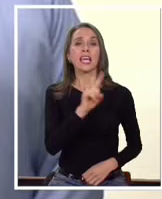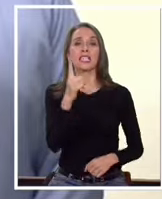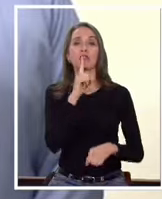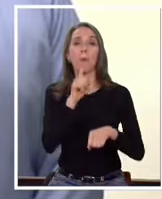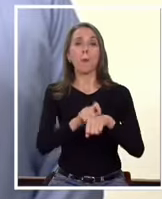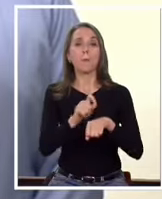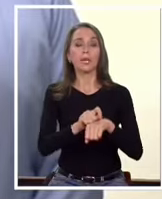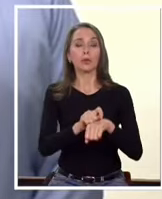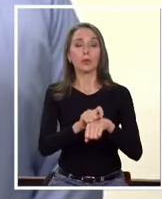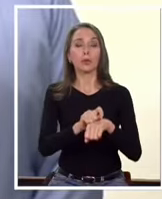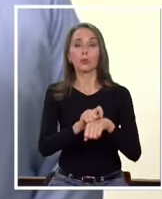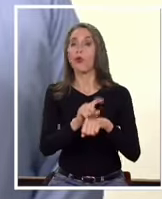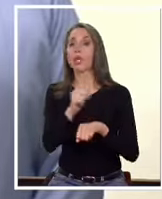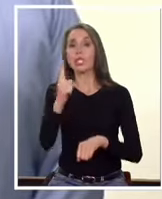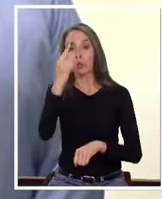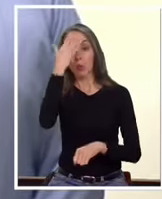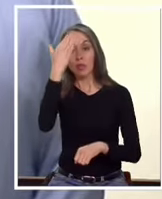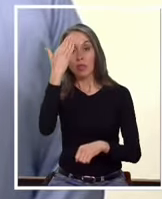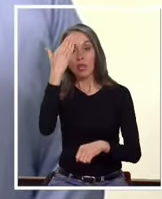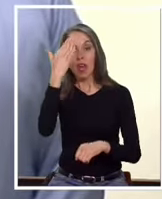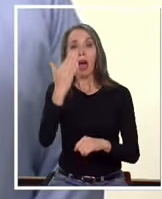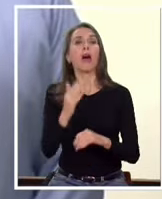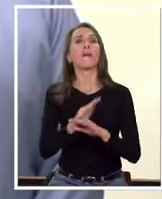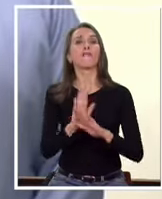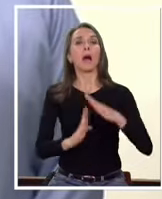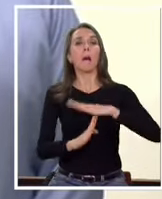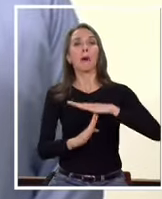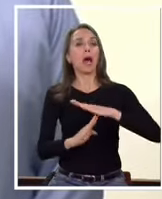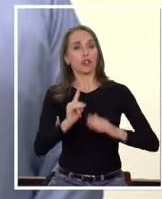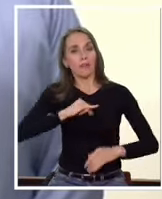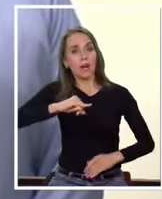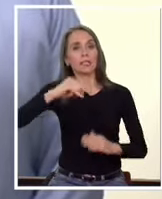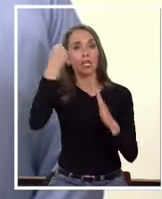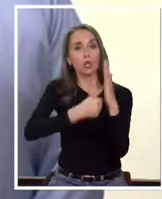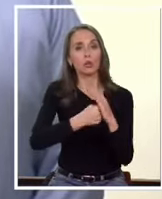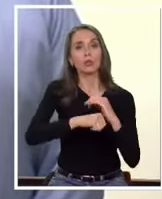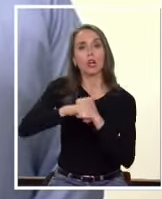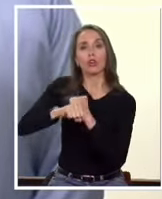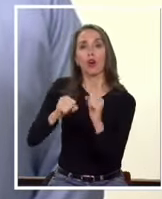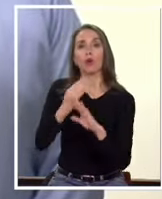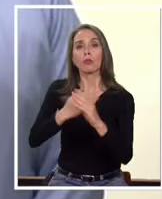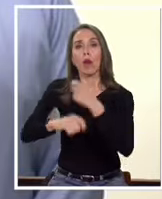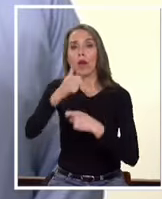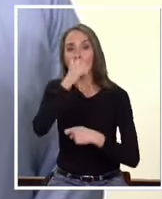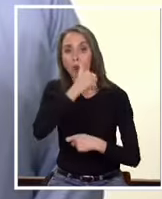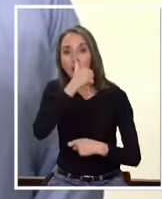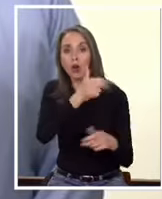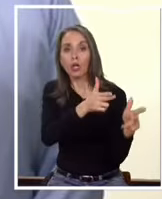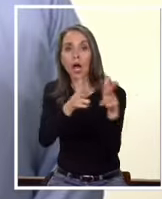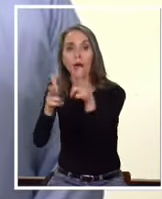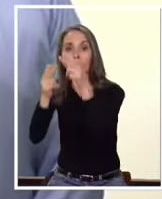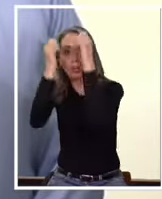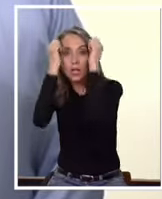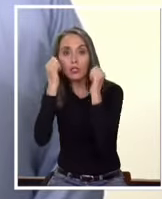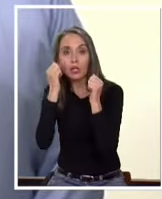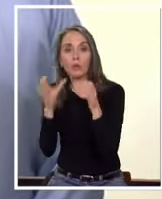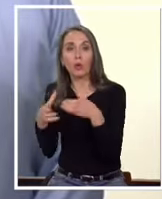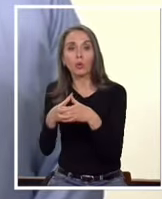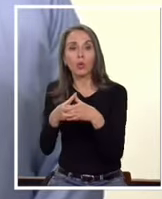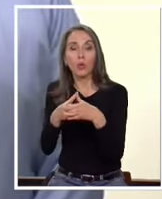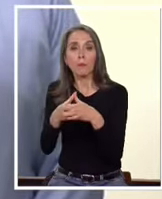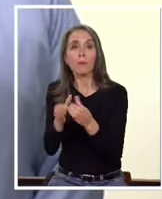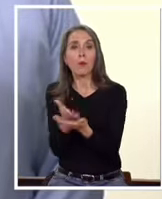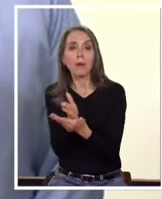minuto, un solo día en la lucha contra el narcotráfico, contra el terrorismo y contra los organismos de